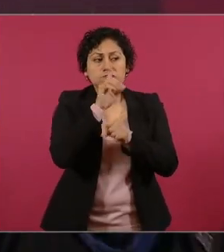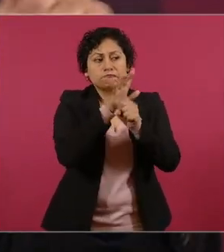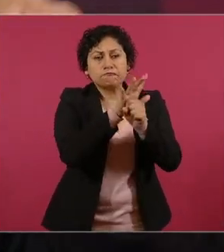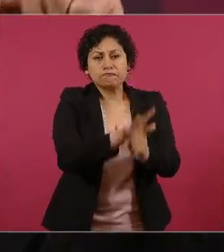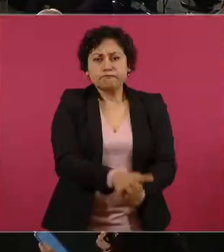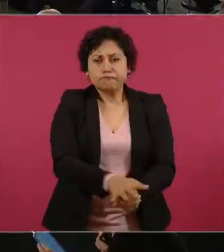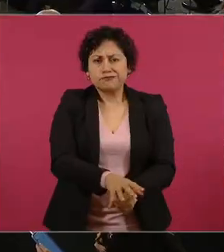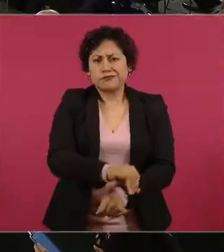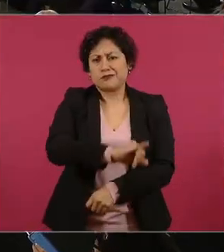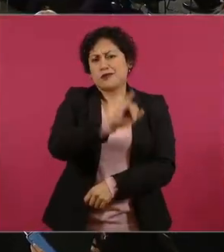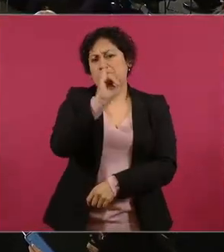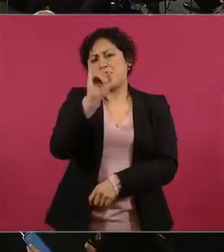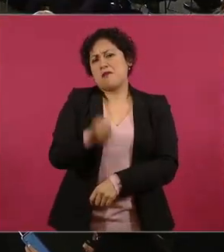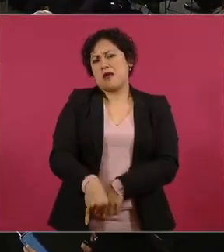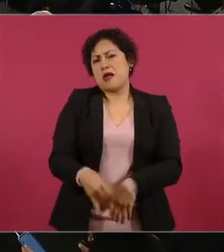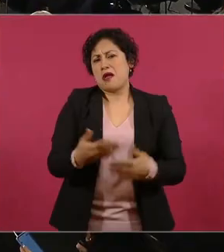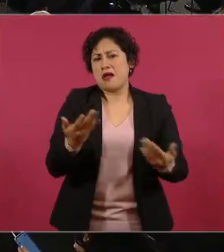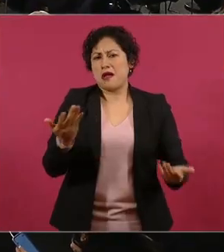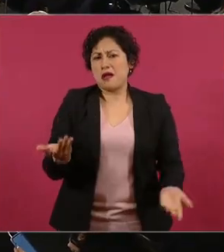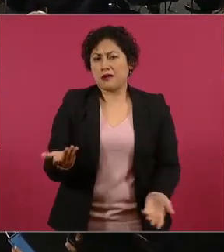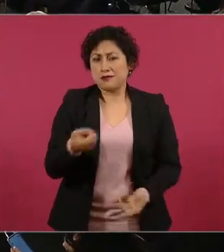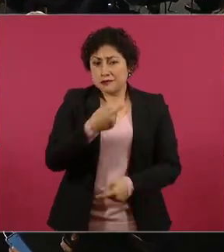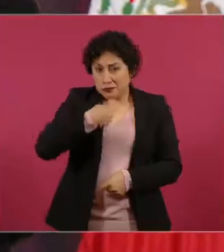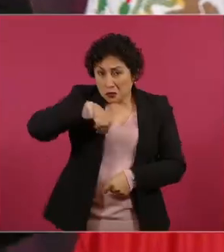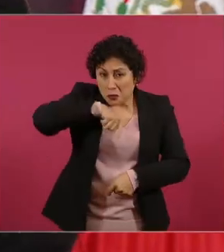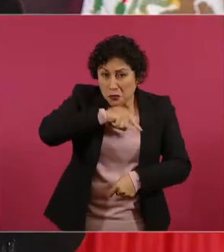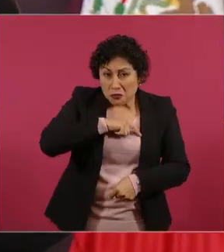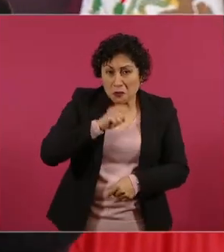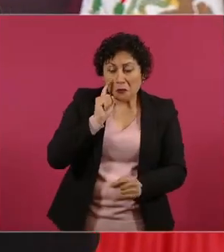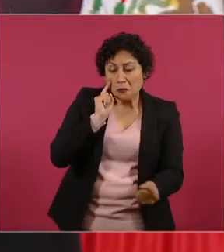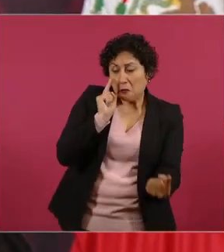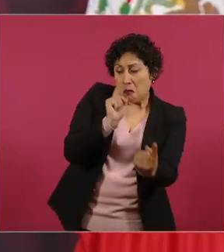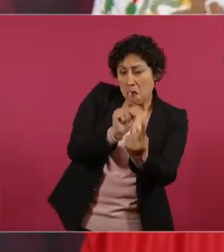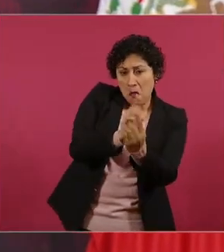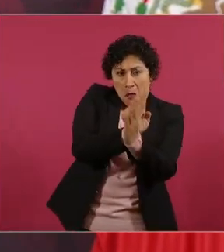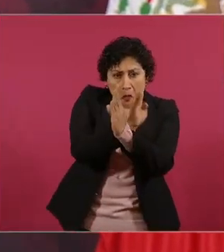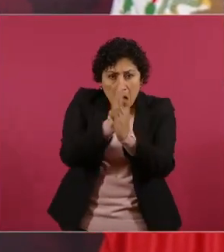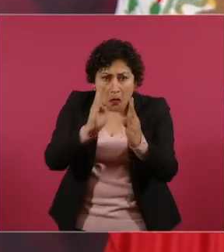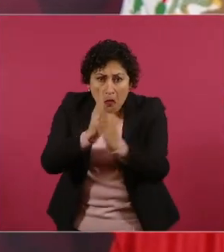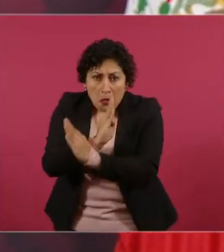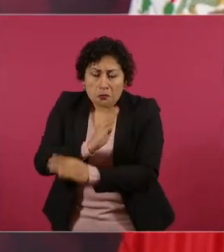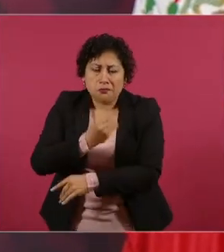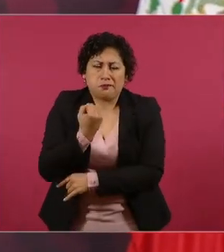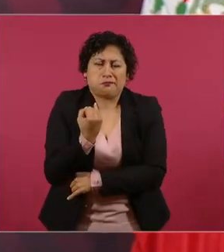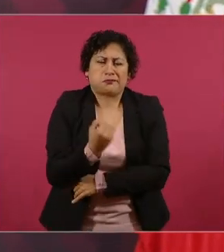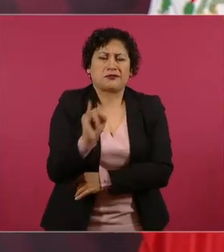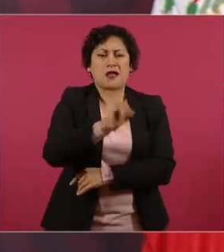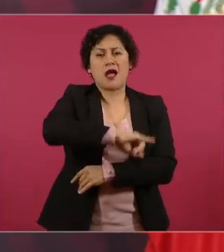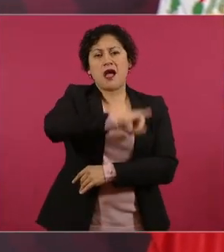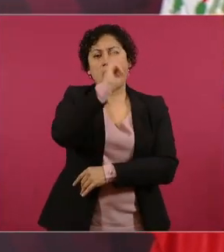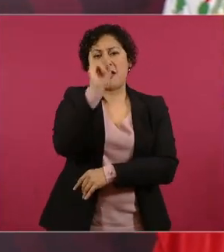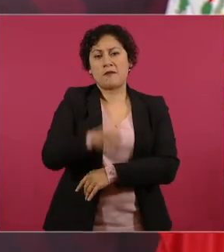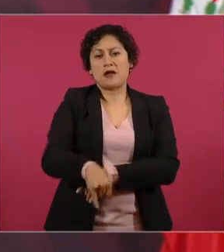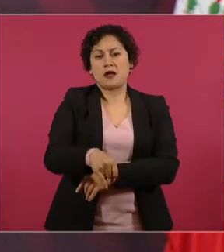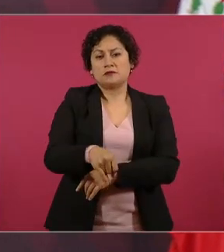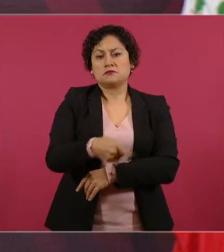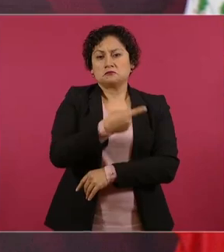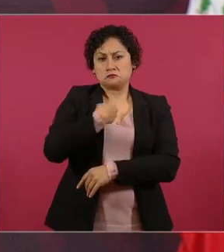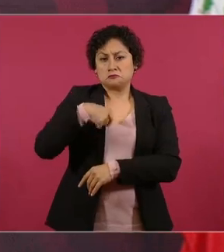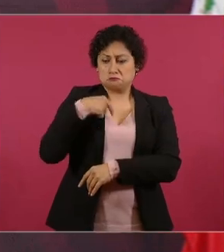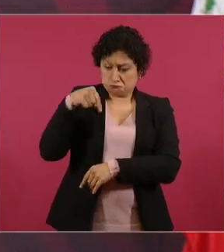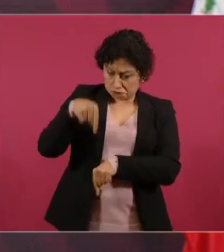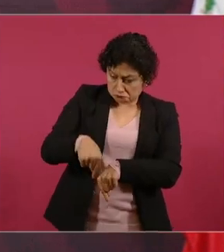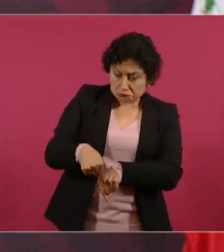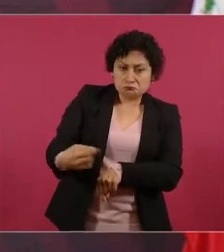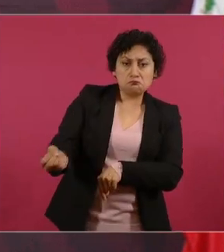estaríamos espiando a alguien. No, aquí sí respondemos y ejercemos nuestro derecho de